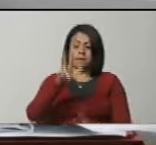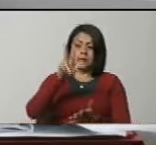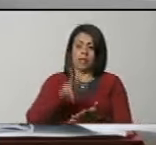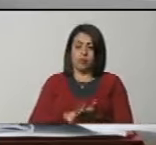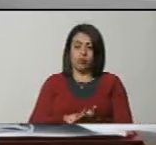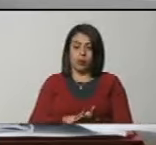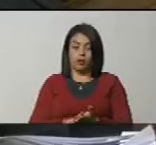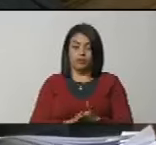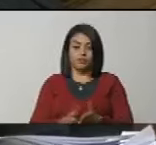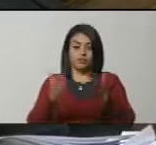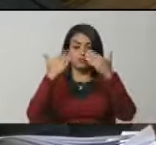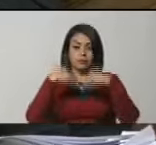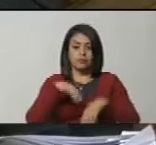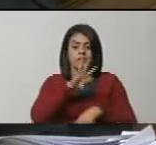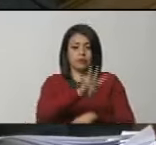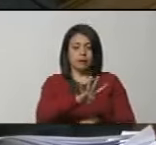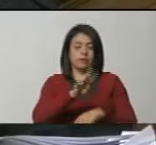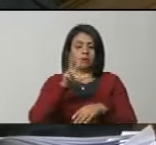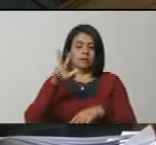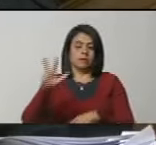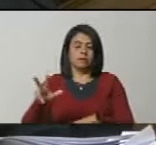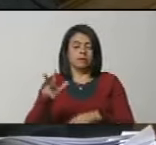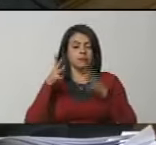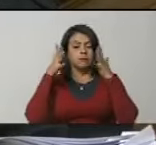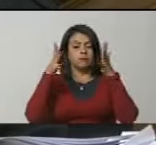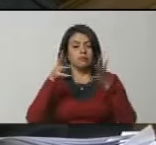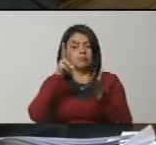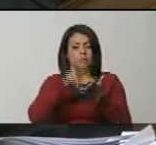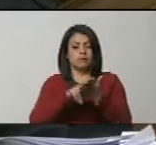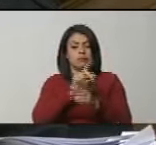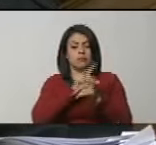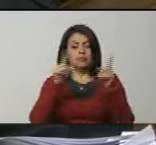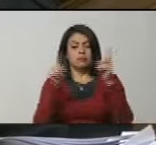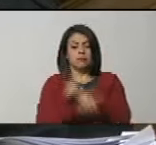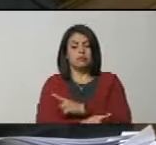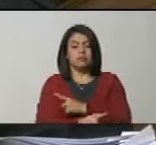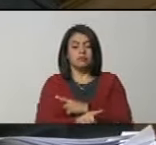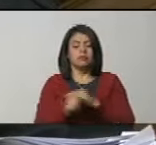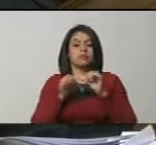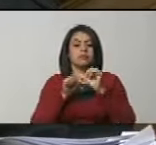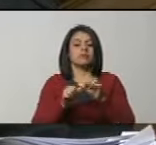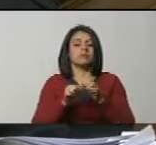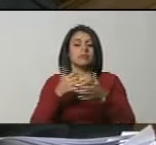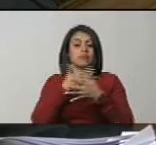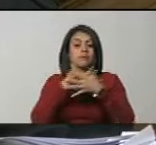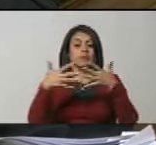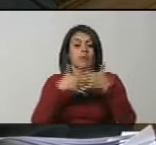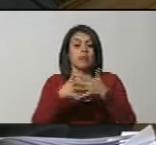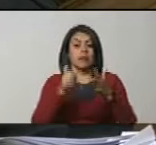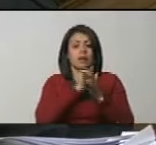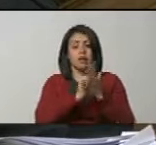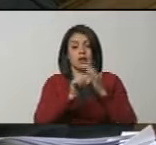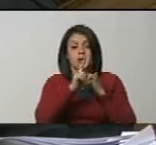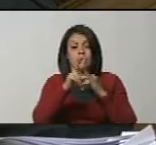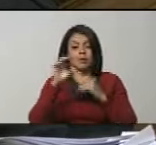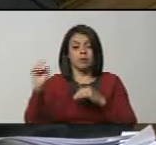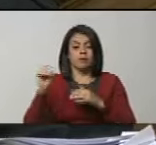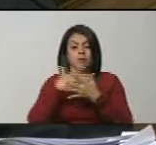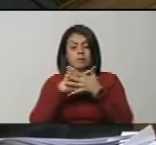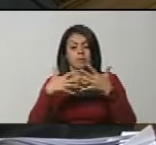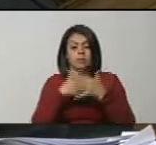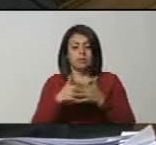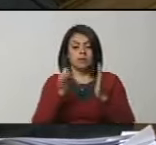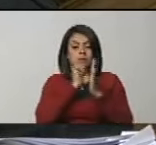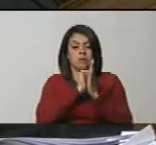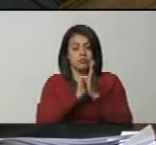Aprobado. Siguiente. Cuadragésimo tercero, se sugiere aprobar con modificación la denominación del epígrafe del artículo 20, quedando redactado en los siguientes